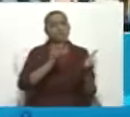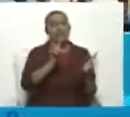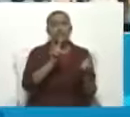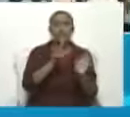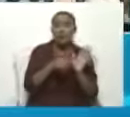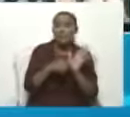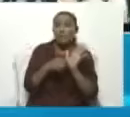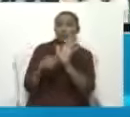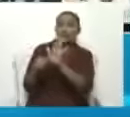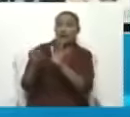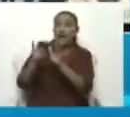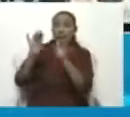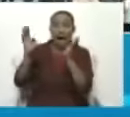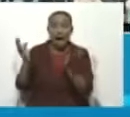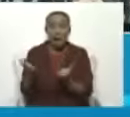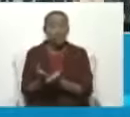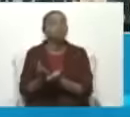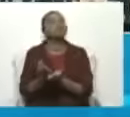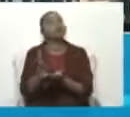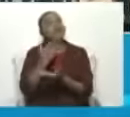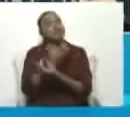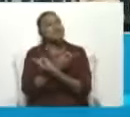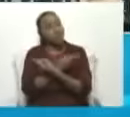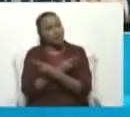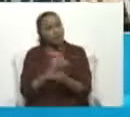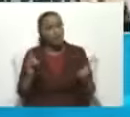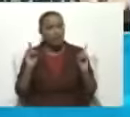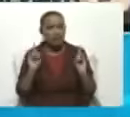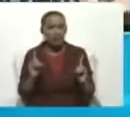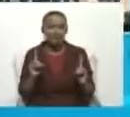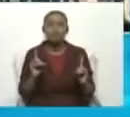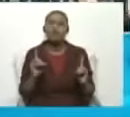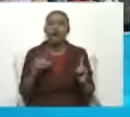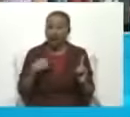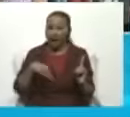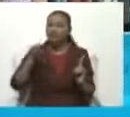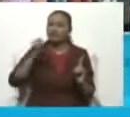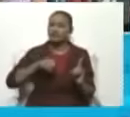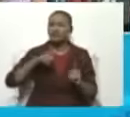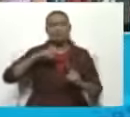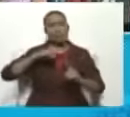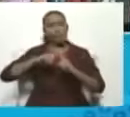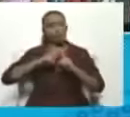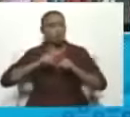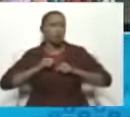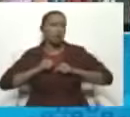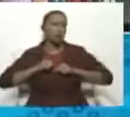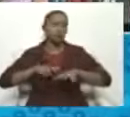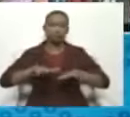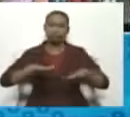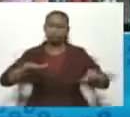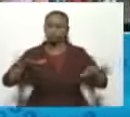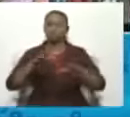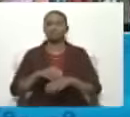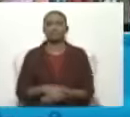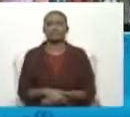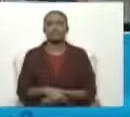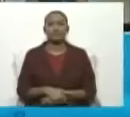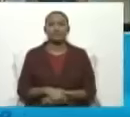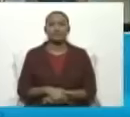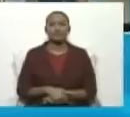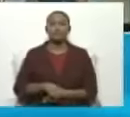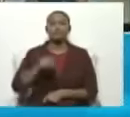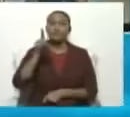nunca nuestra democracia vibra. Y es importante resaltar que acá también nos